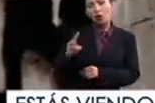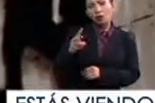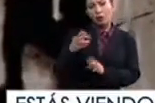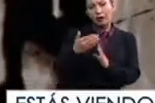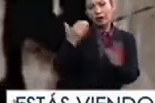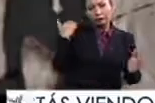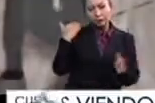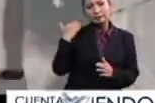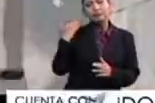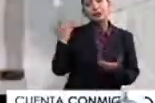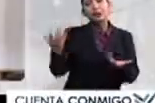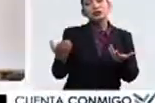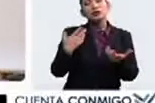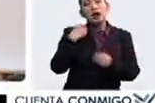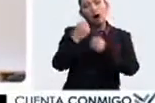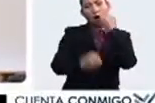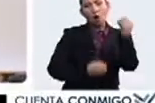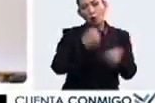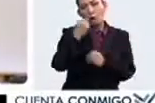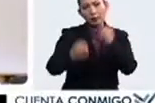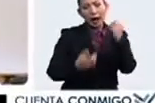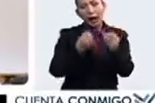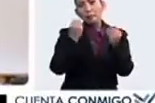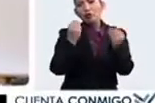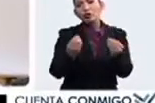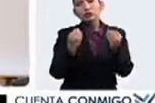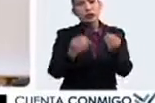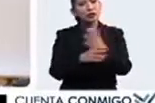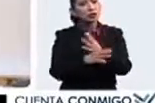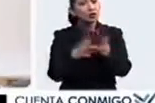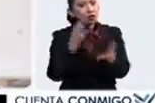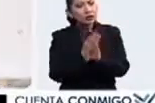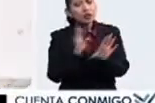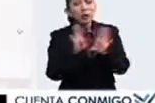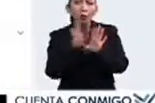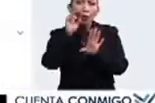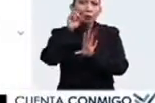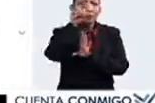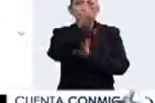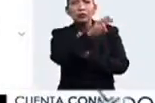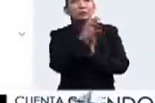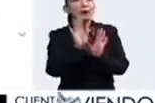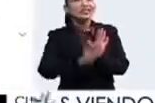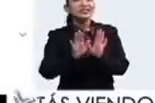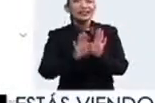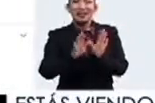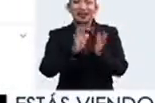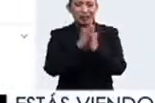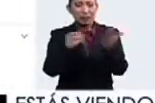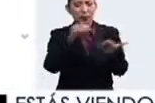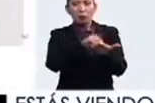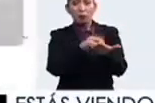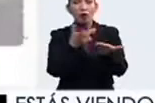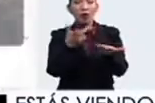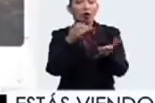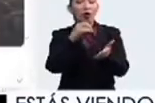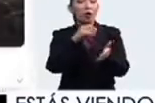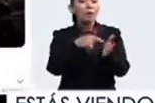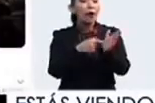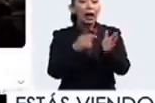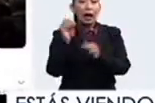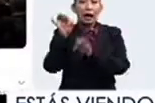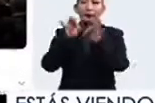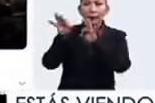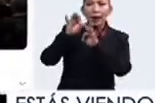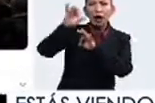veía. Es una cosa que está basada mucho, en muchos sentidos, bueno, es como una especie de pretexto para